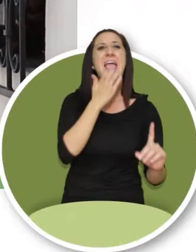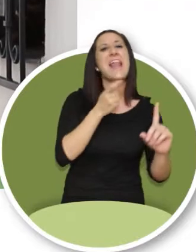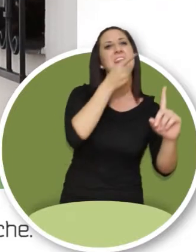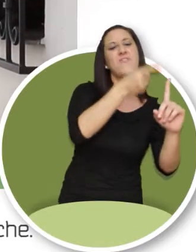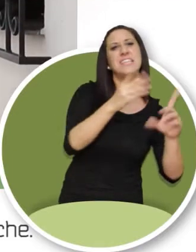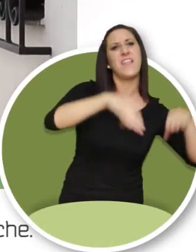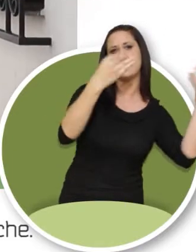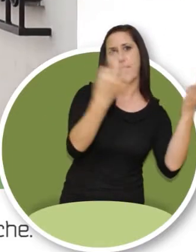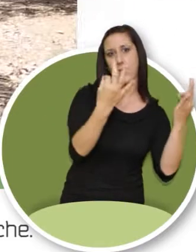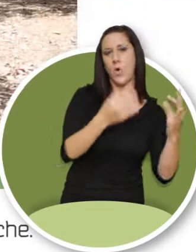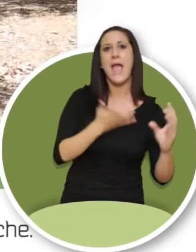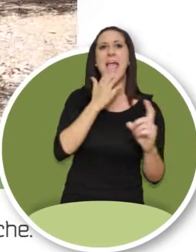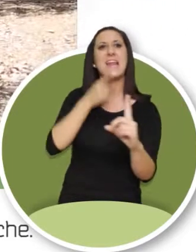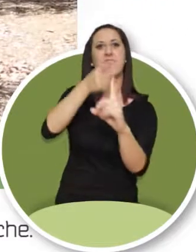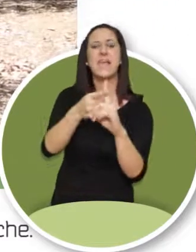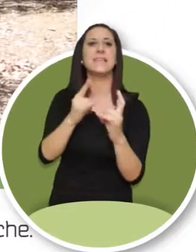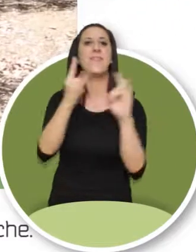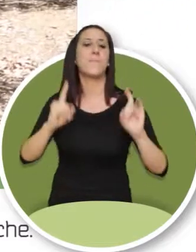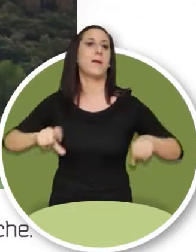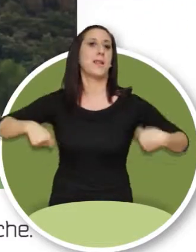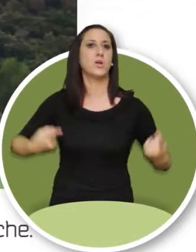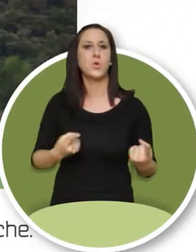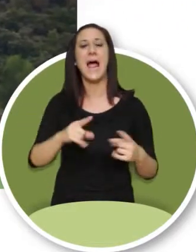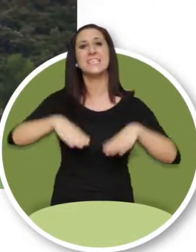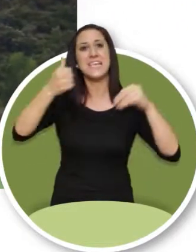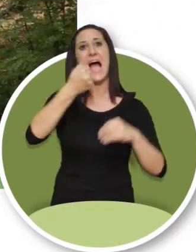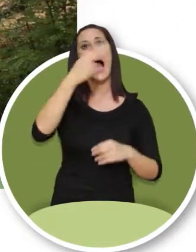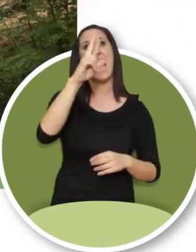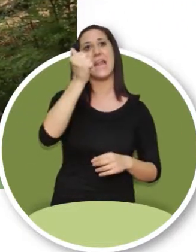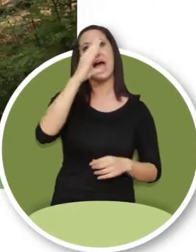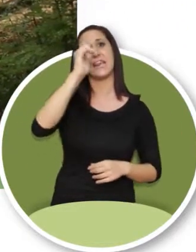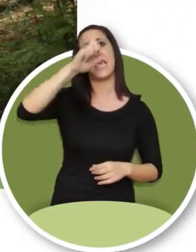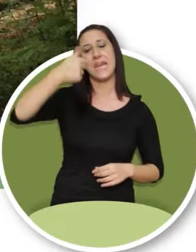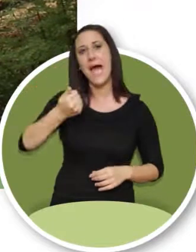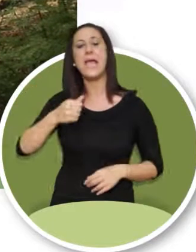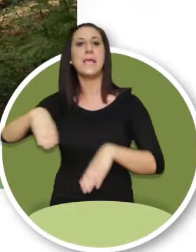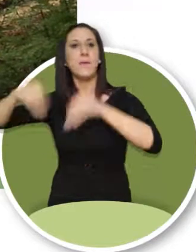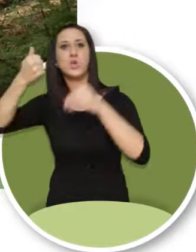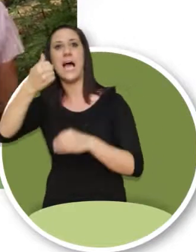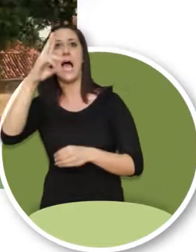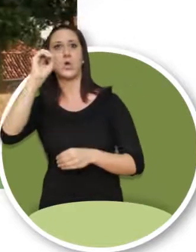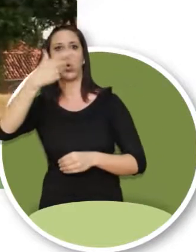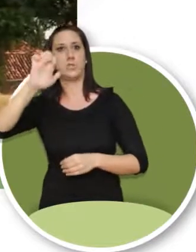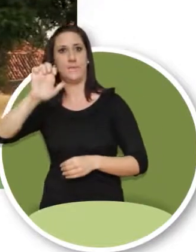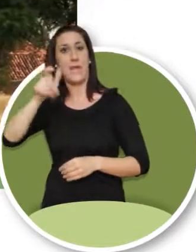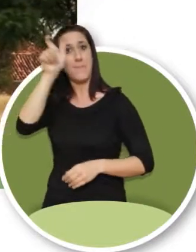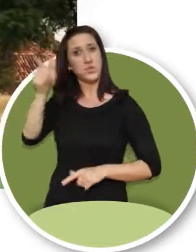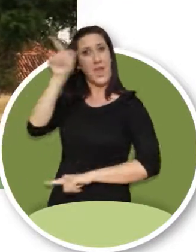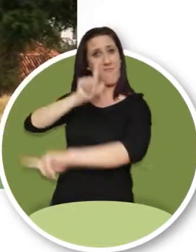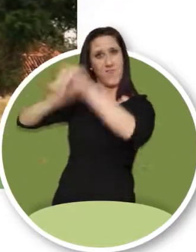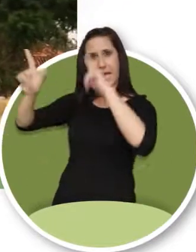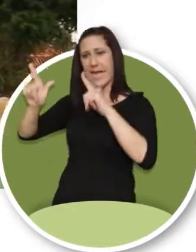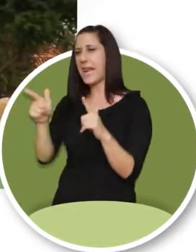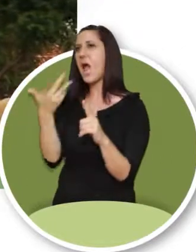de la sierra, tenemos que ser el referente del Parque Natural Sierra de Aracena y Picos de Aroche. El viajero de hoy conoce cualquier sitio ya. A